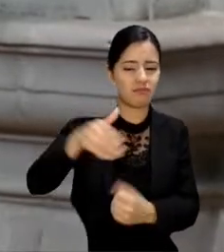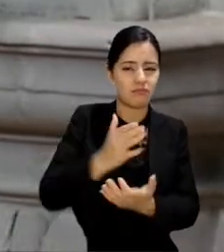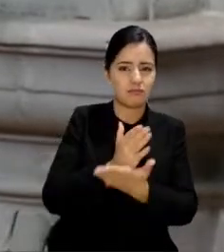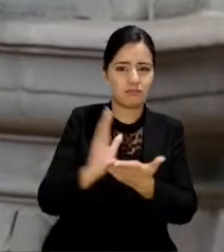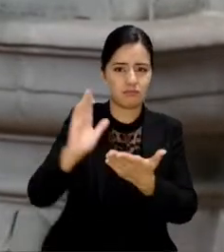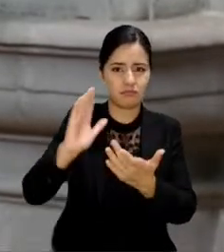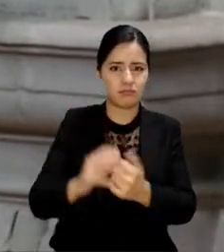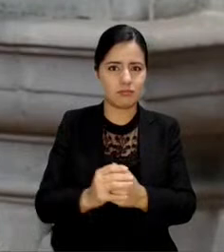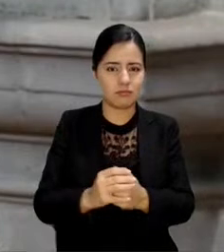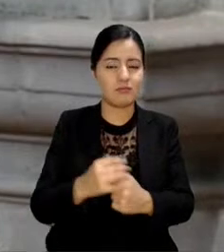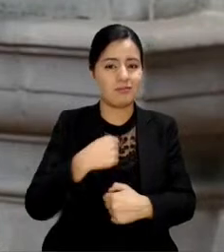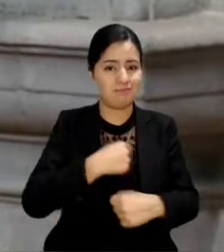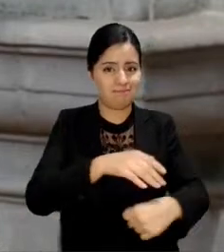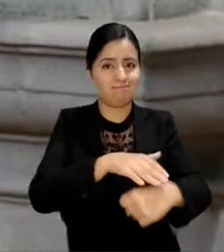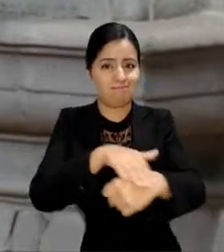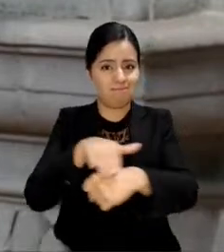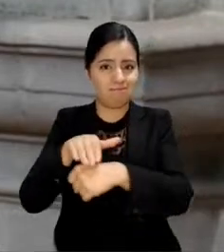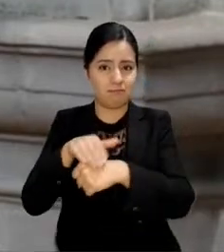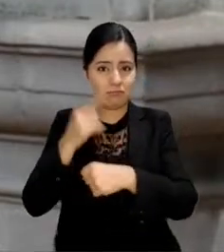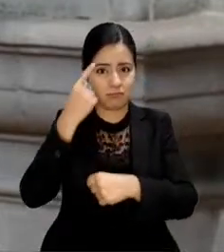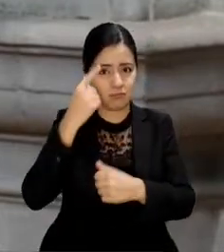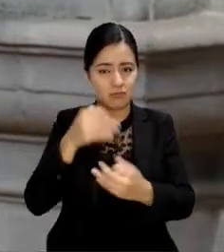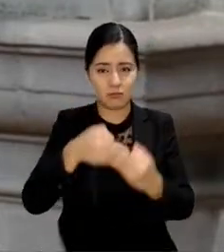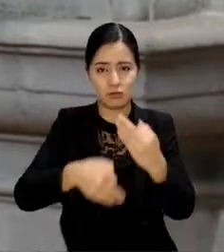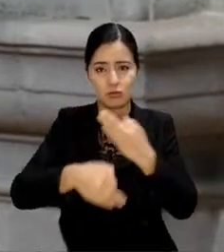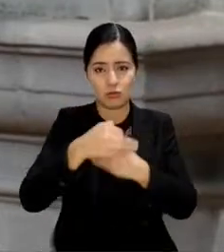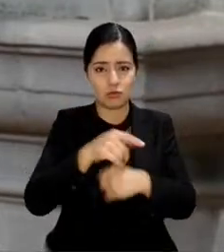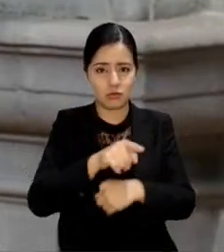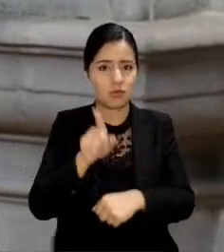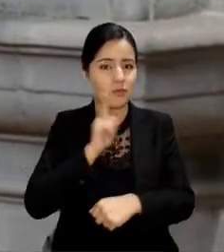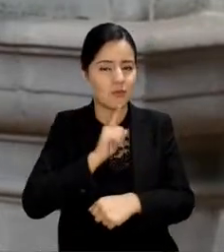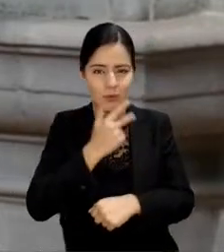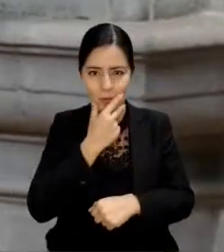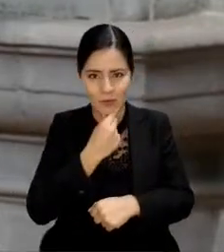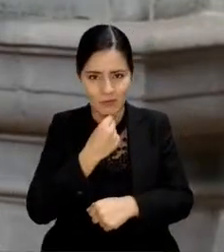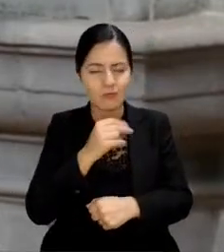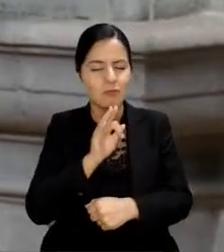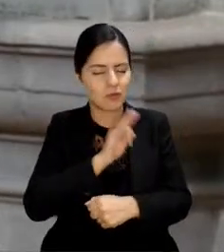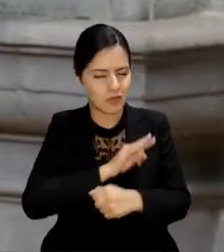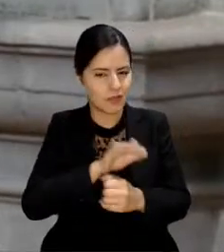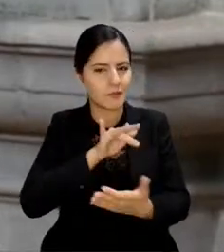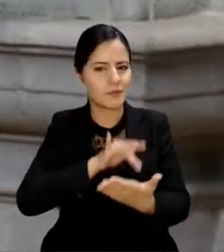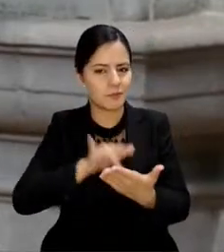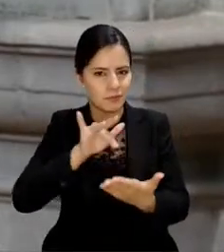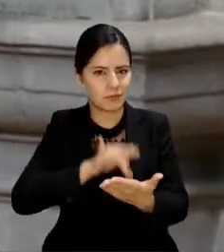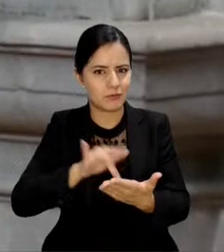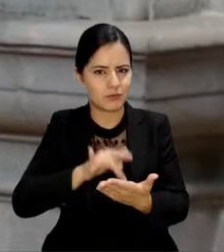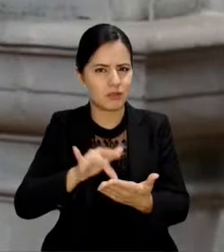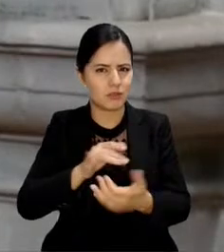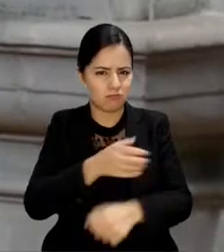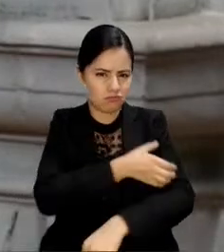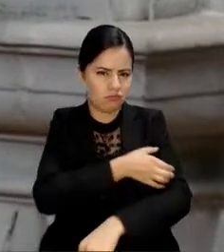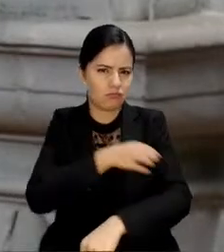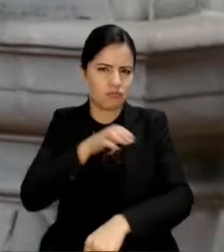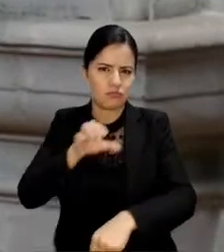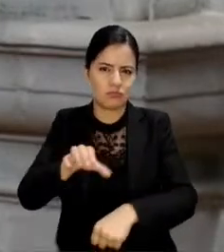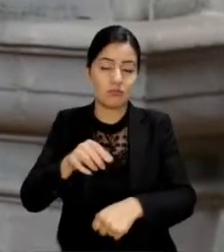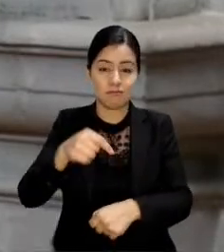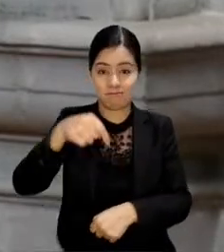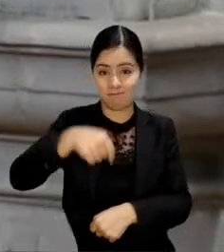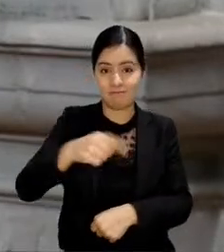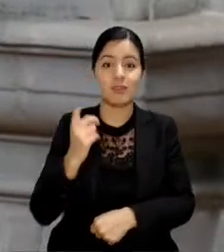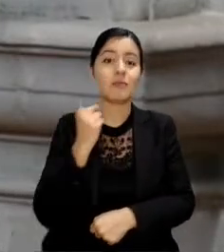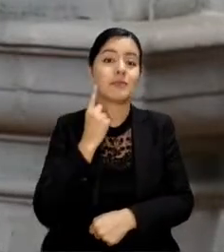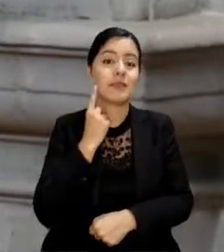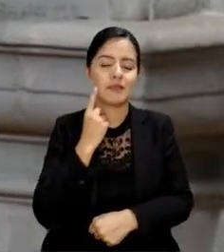pública. Hago un llamado para que nos sumemos todas y todos a garantizar la igualdad ante este poder, en el cual laboramos todas